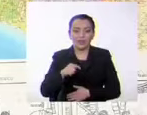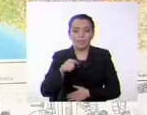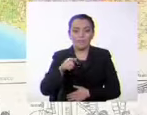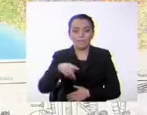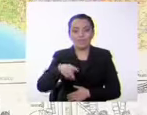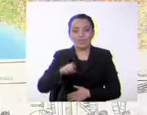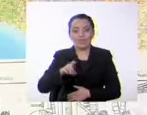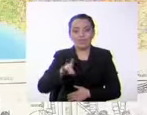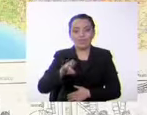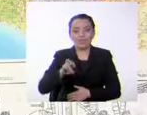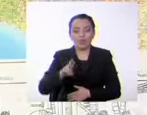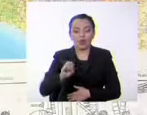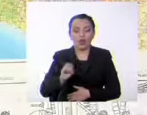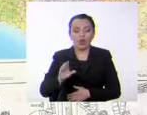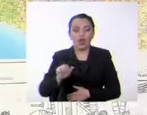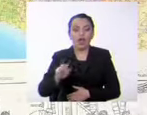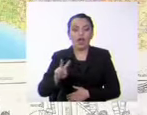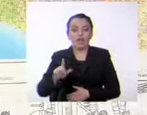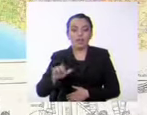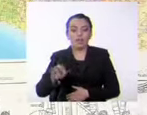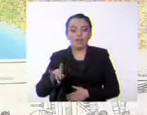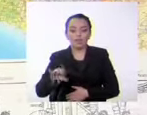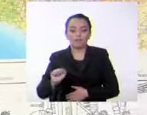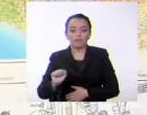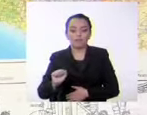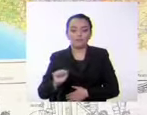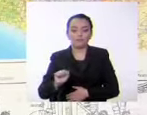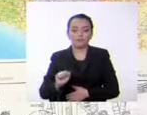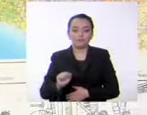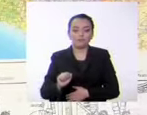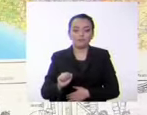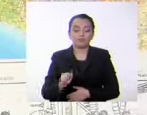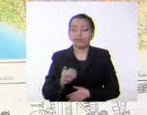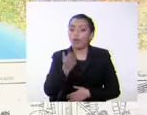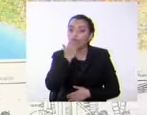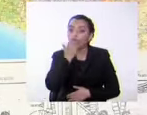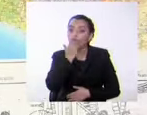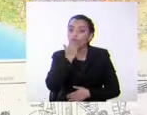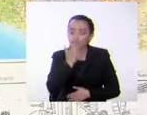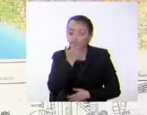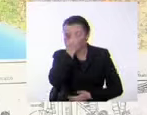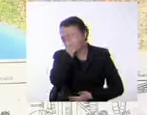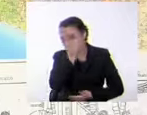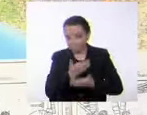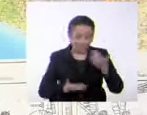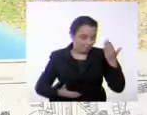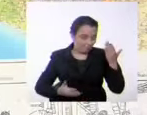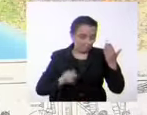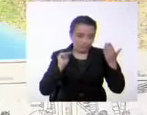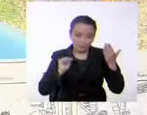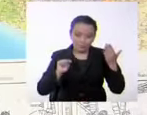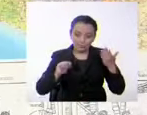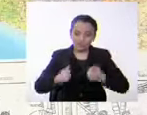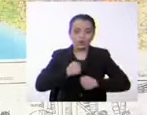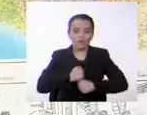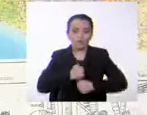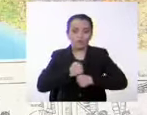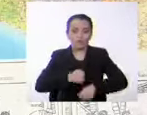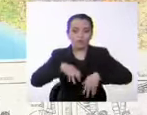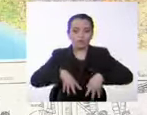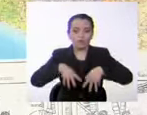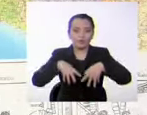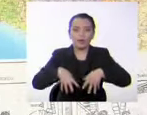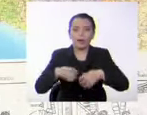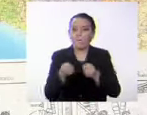Pipil, pero nuestros indígenas habían abandonado el pueblo, fíjate, porque el ejército era muy enorme, el ejército.